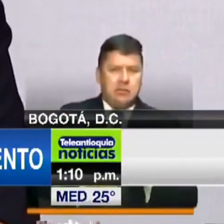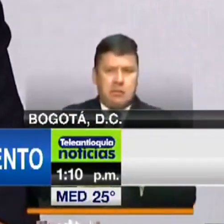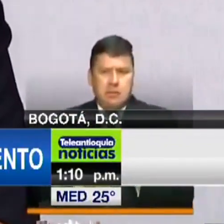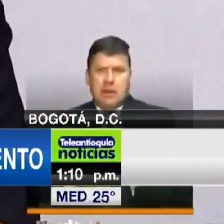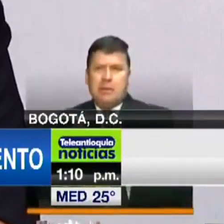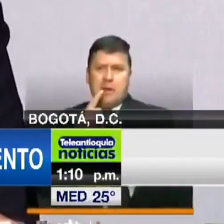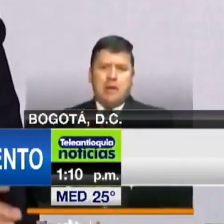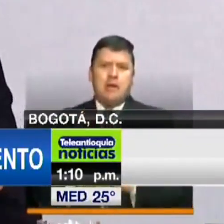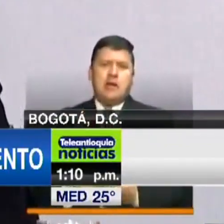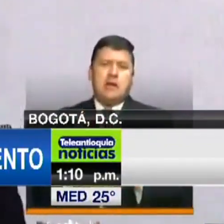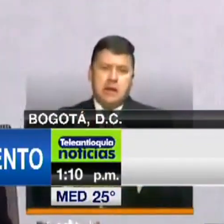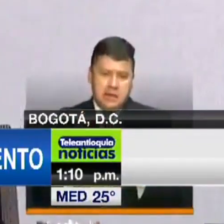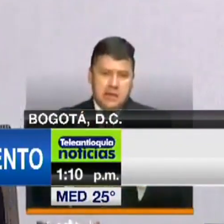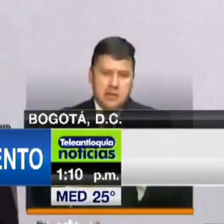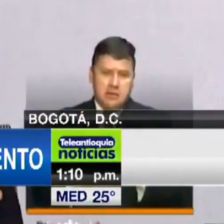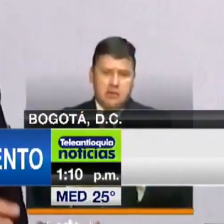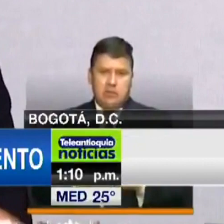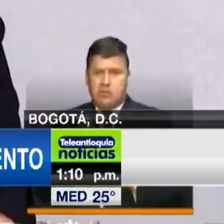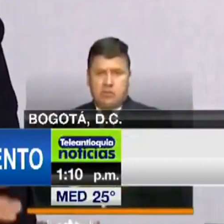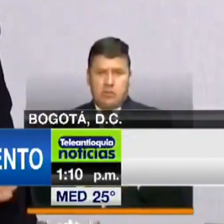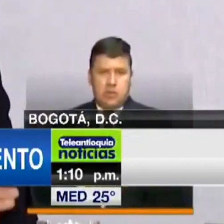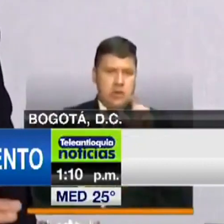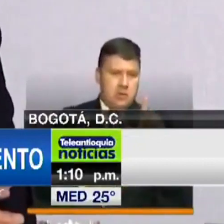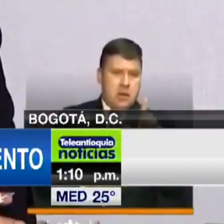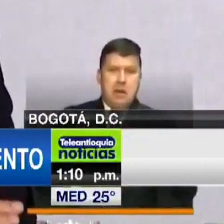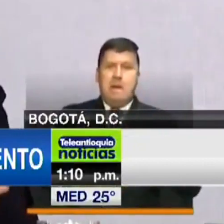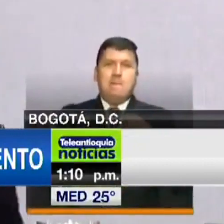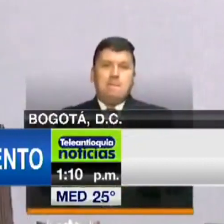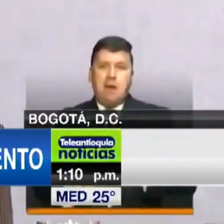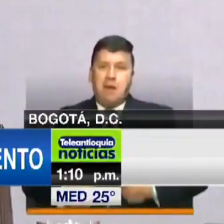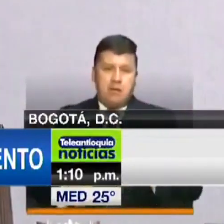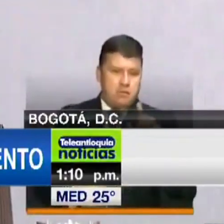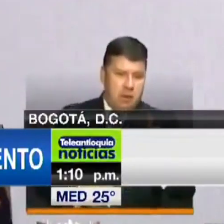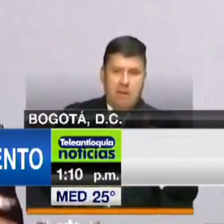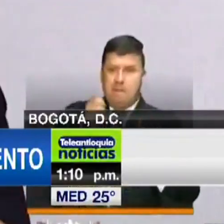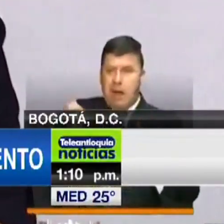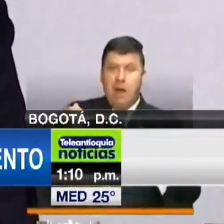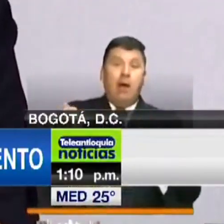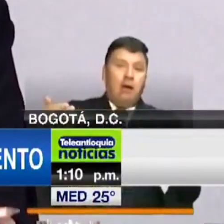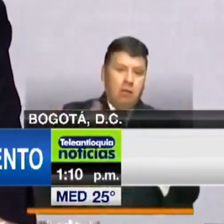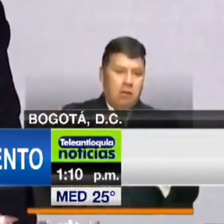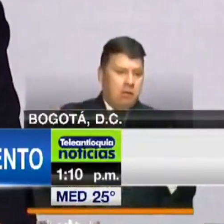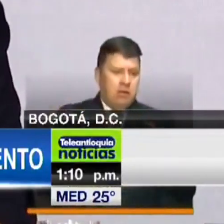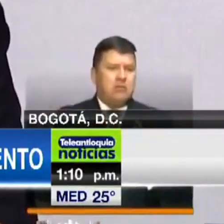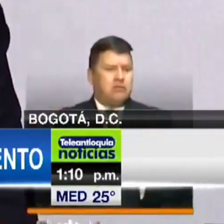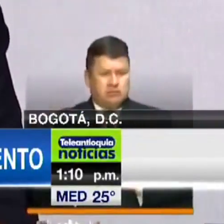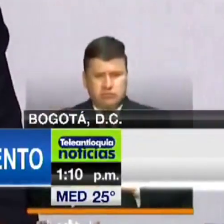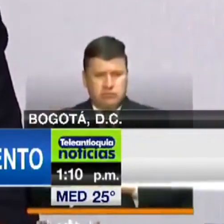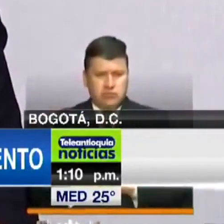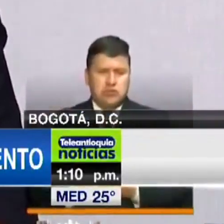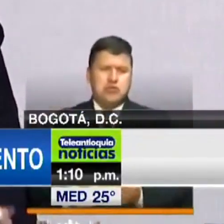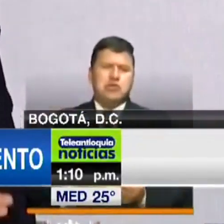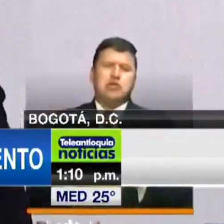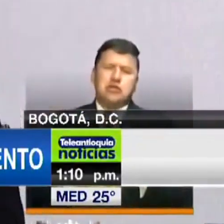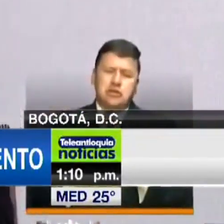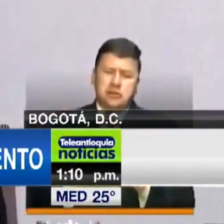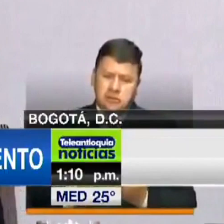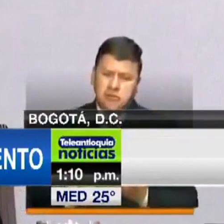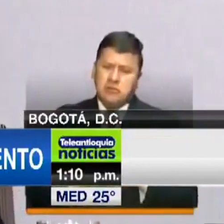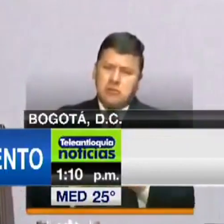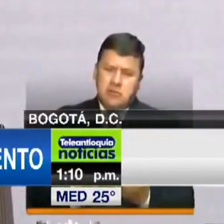ellos. Nos va a permitir activar botones de pago tanto para los domicilios como para los negocios permanentes y sobre todo nos va a permitir